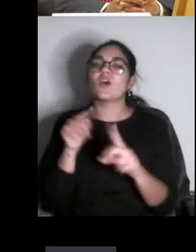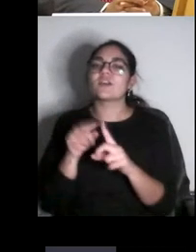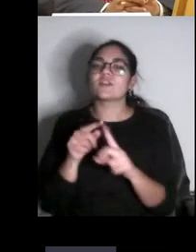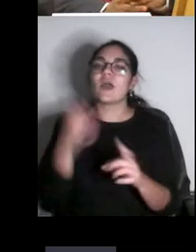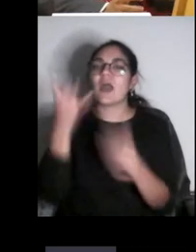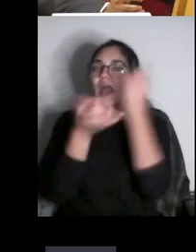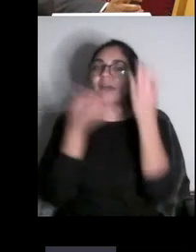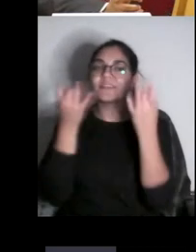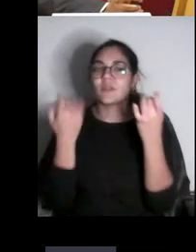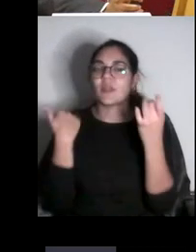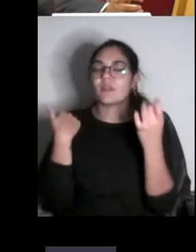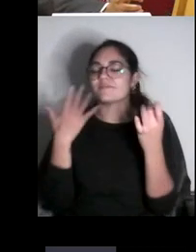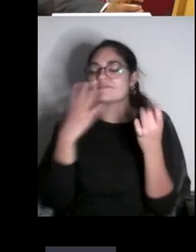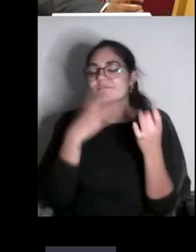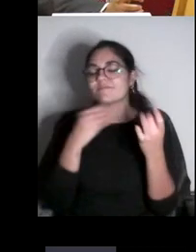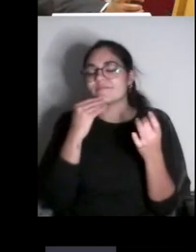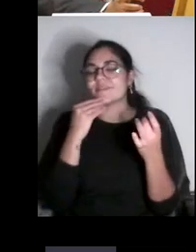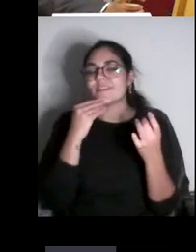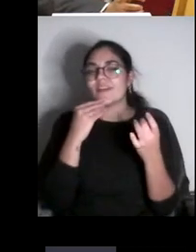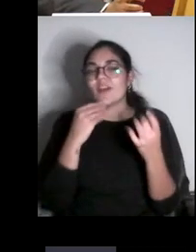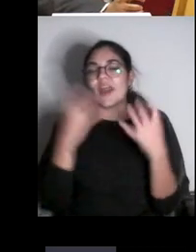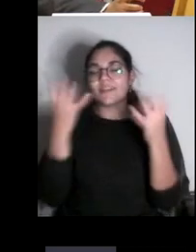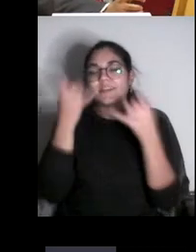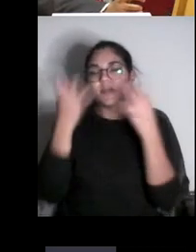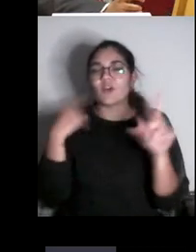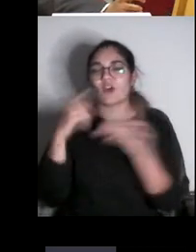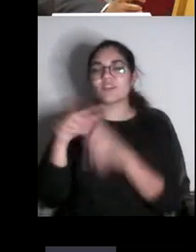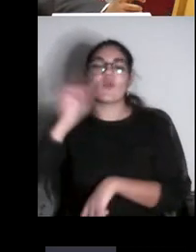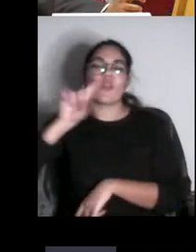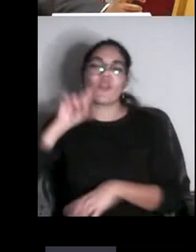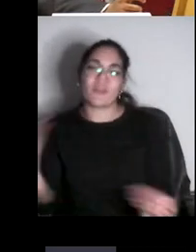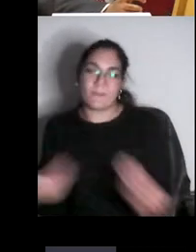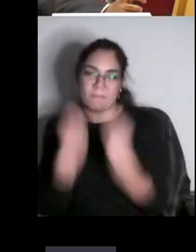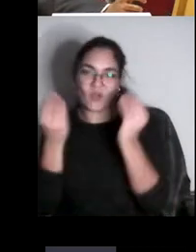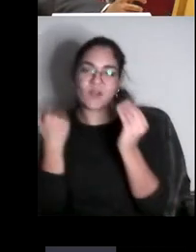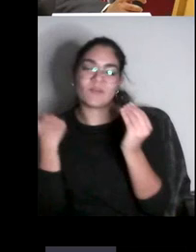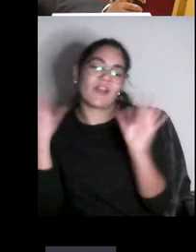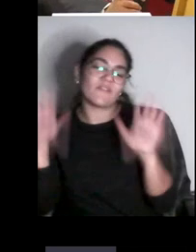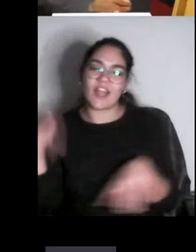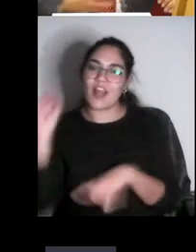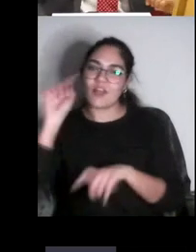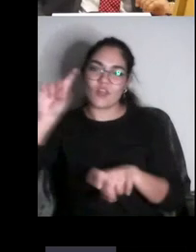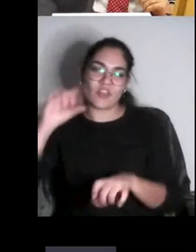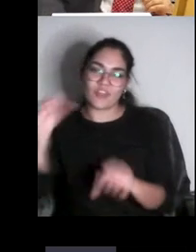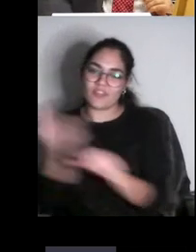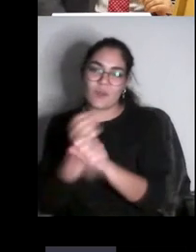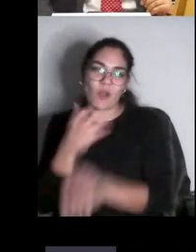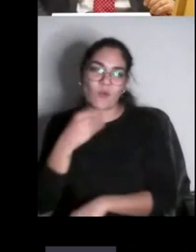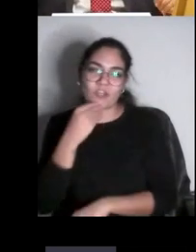que es la docencia. Y espero que, bueno, que dentro de 3 años nos volvamos a ver aquí. Muchísimas gracias.